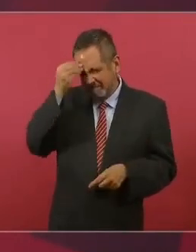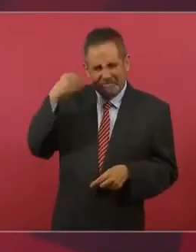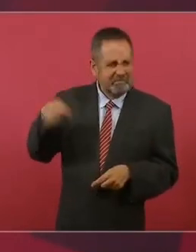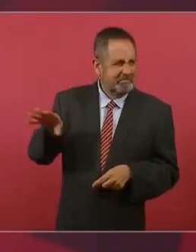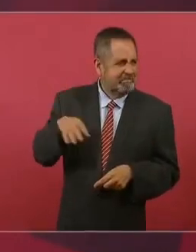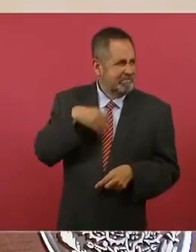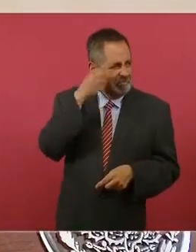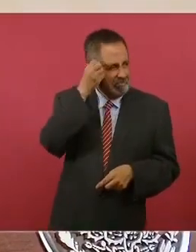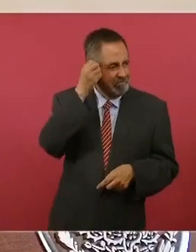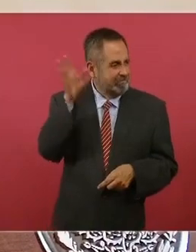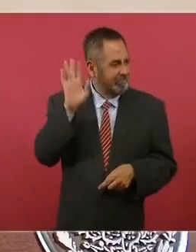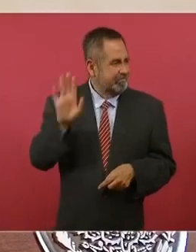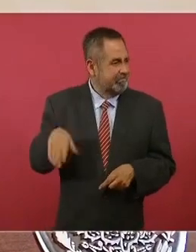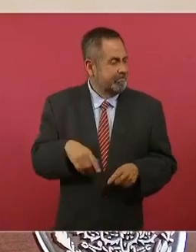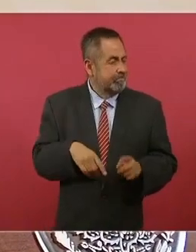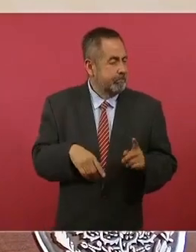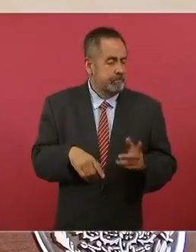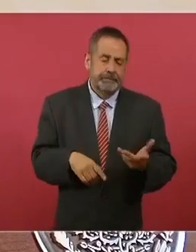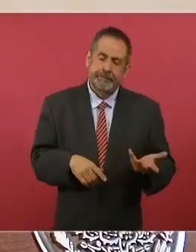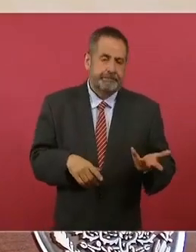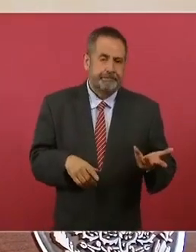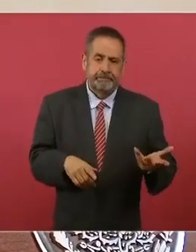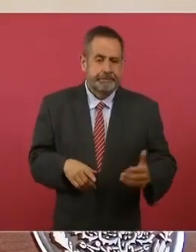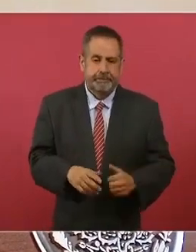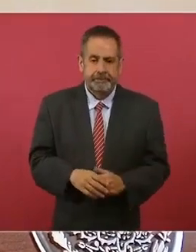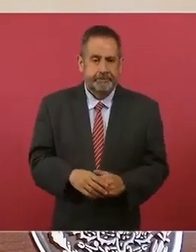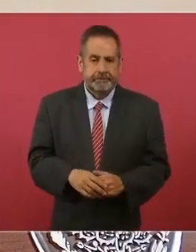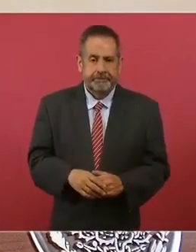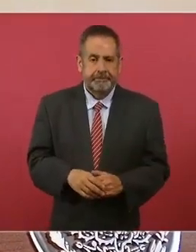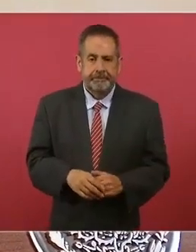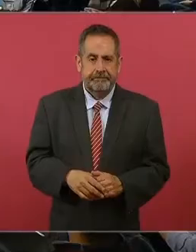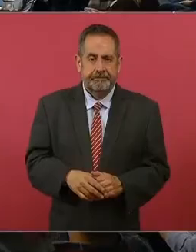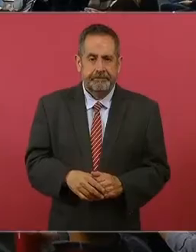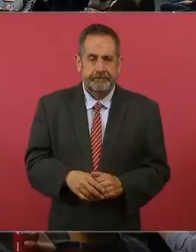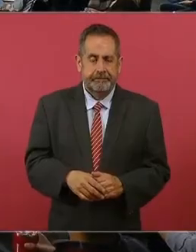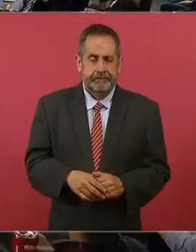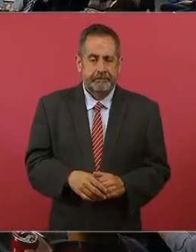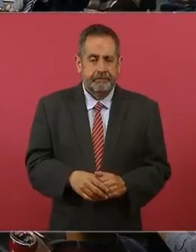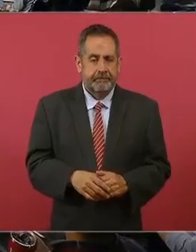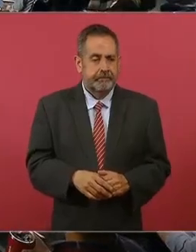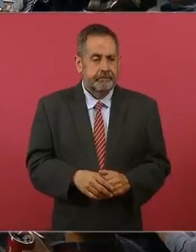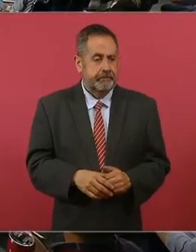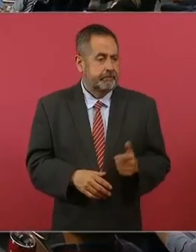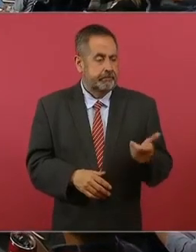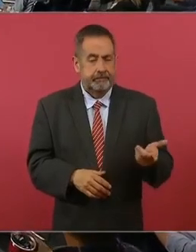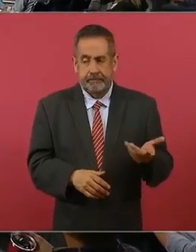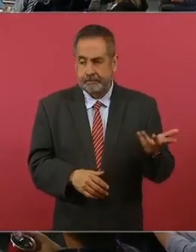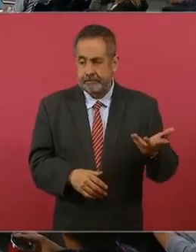Pues sí,